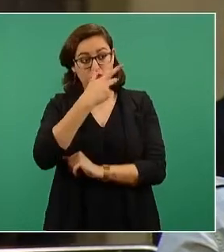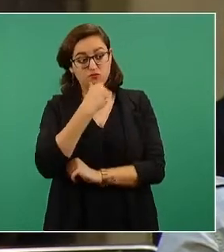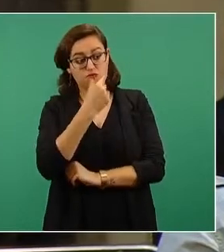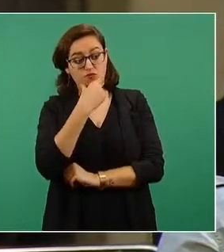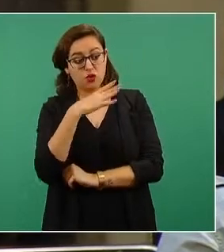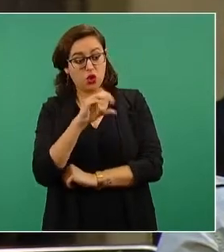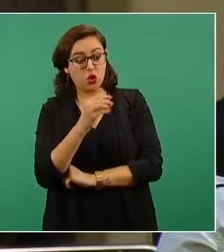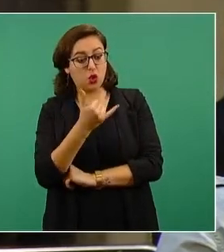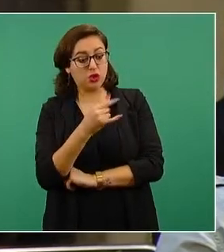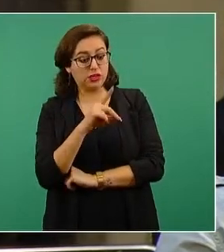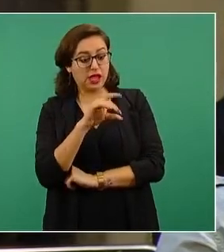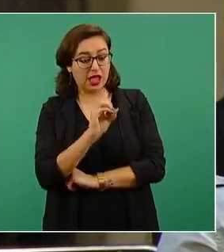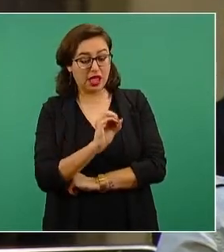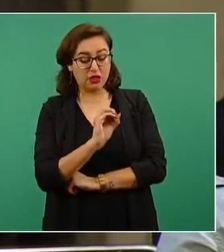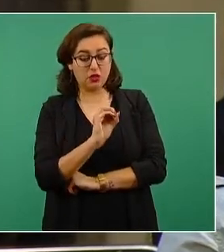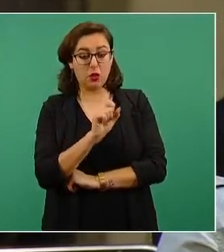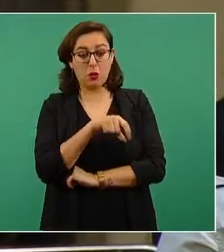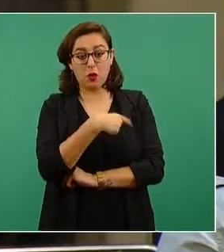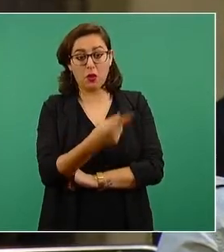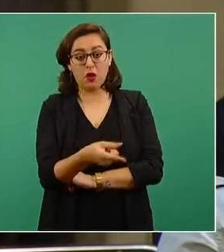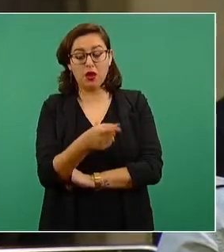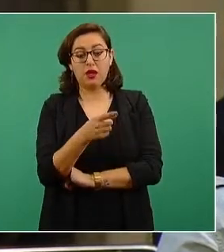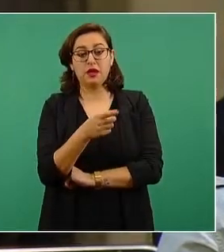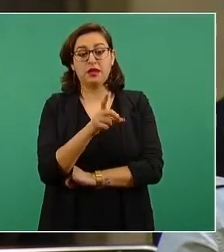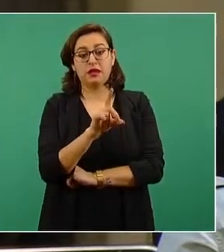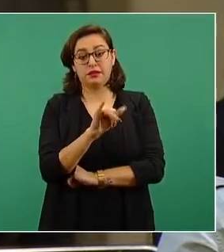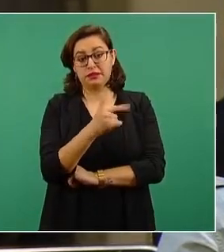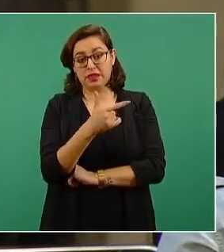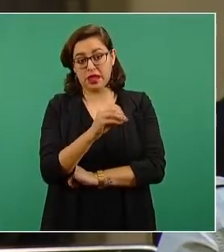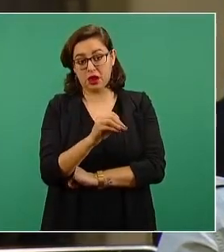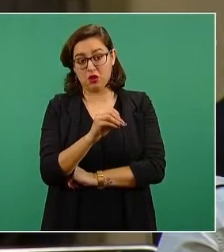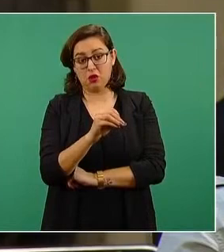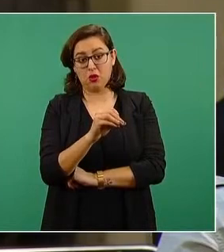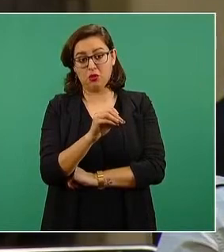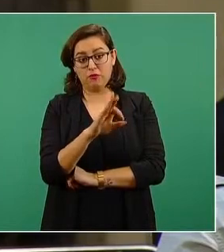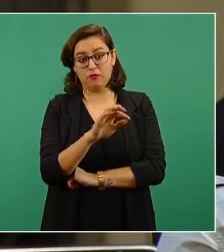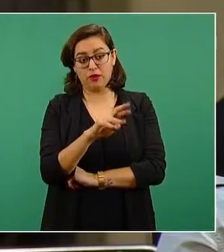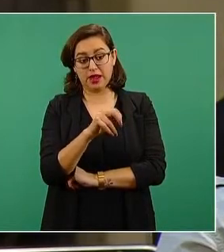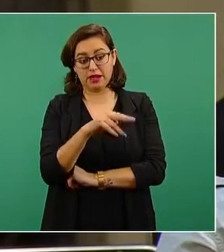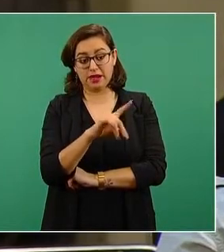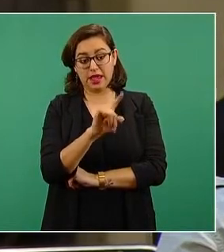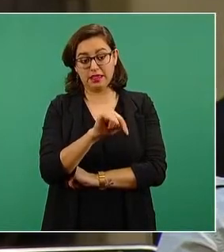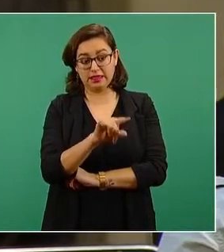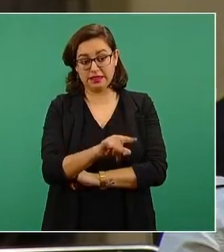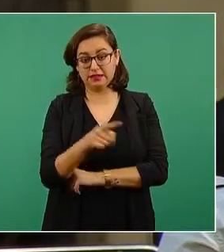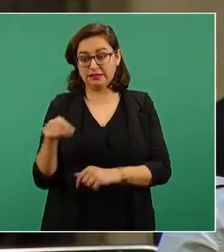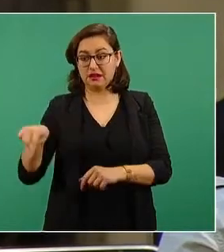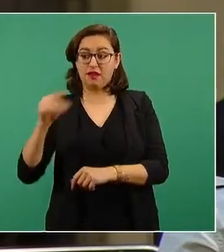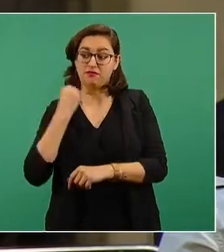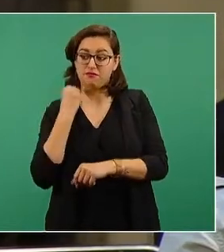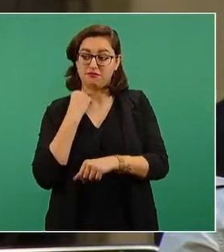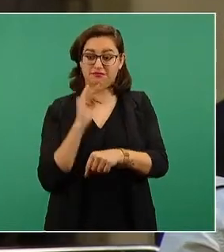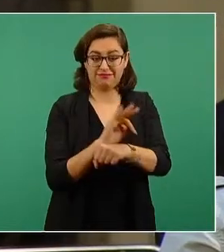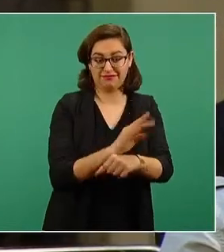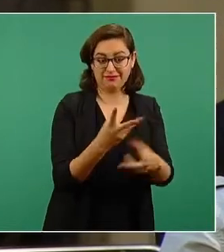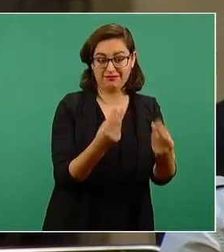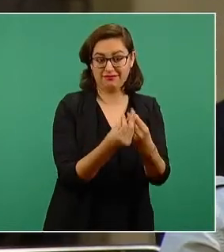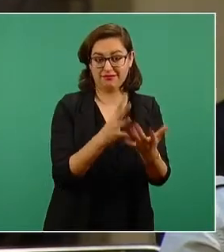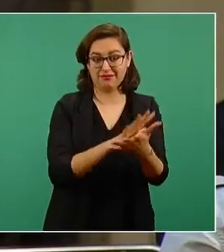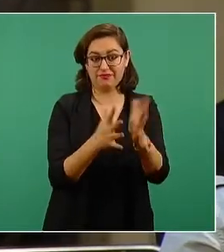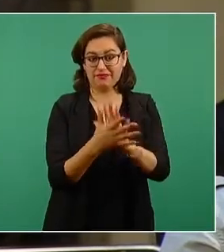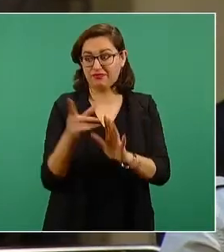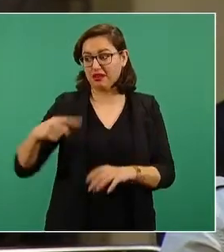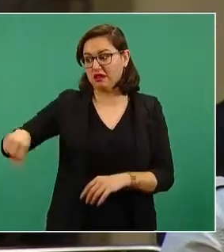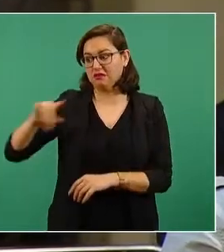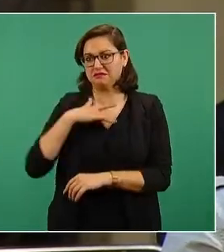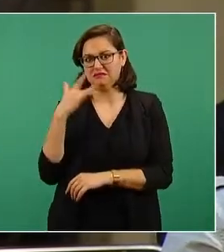el propio Diego Fernández de Ceballos, ¿no? Entonces sintieron muy ofendidos, pero este tema pues lo traemos aquí en